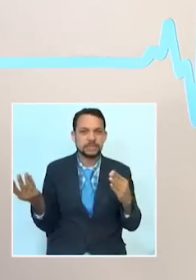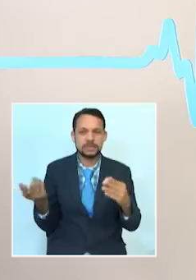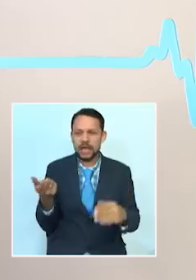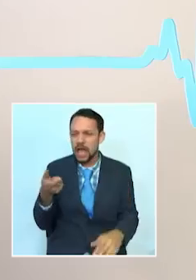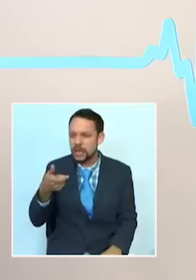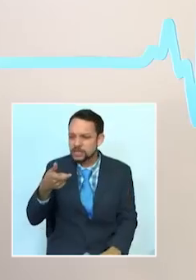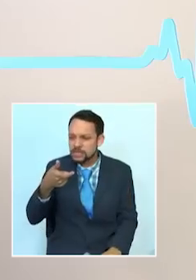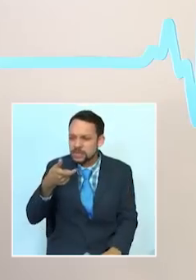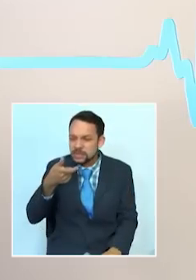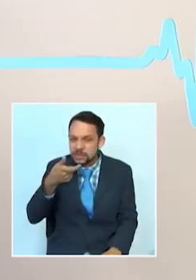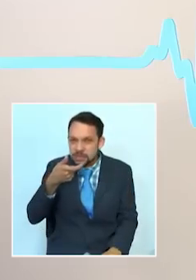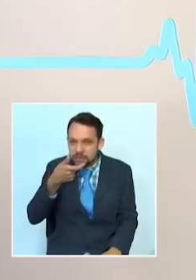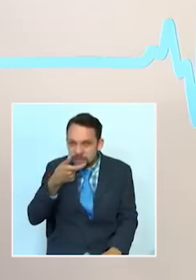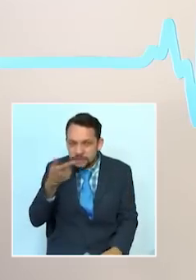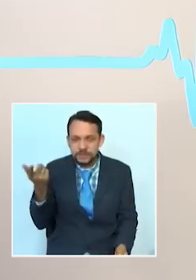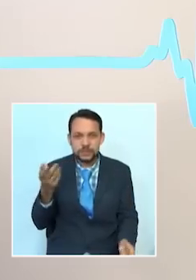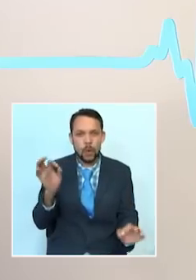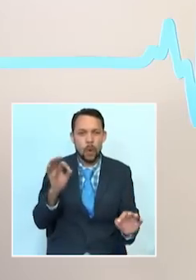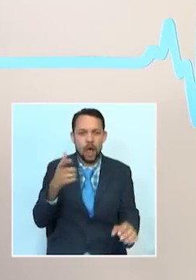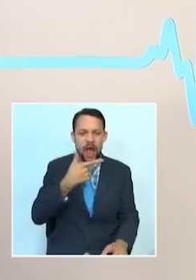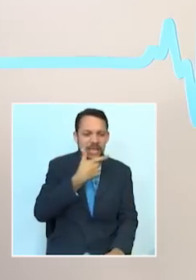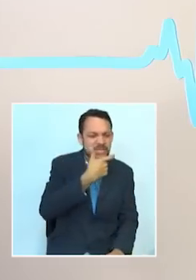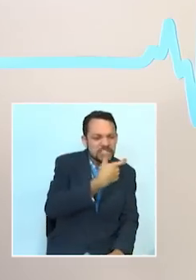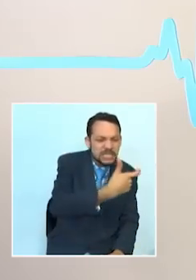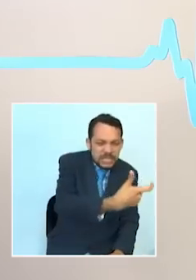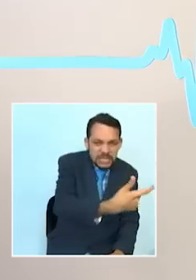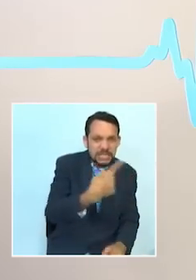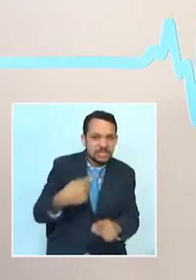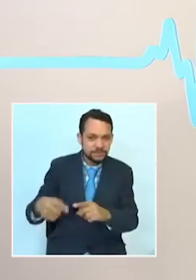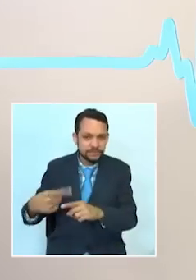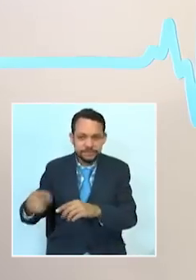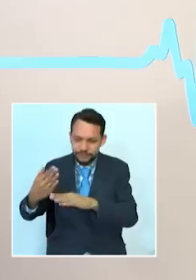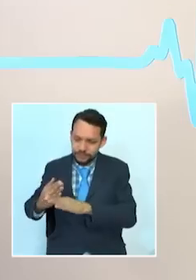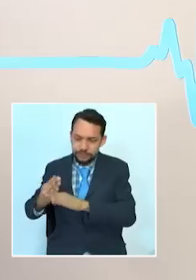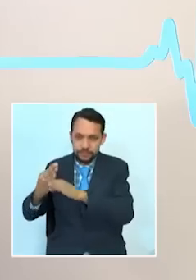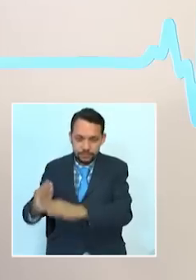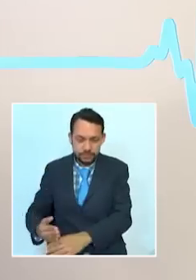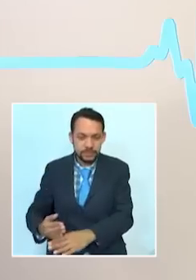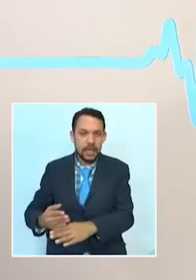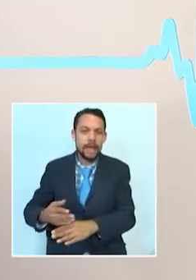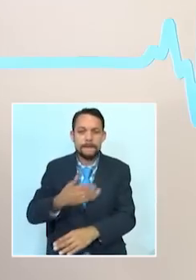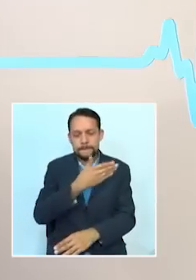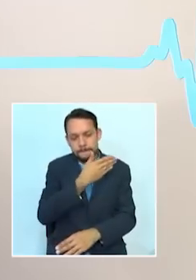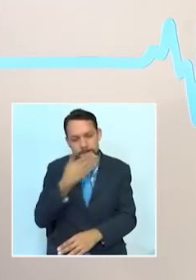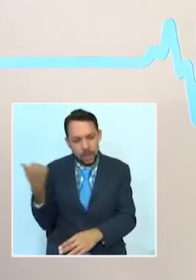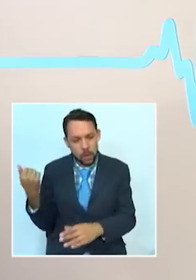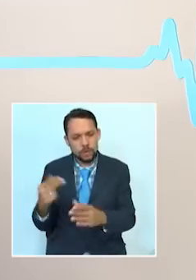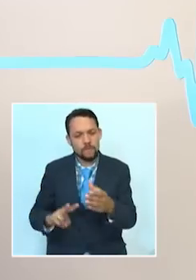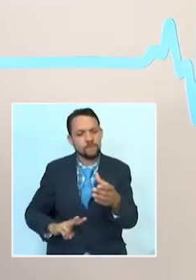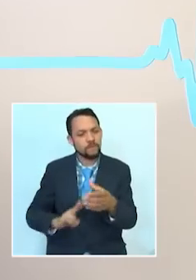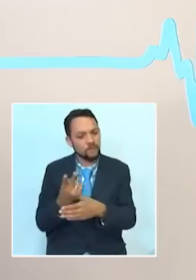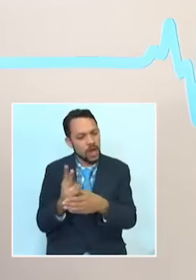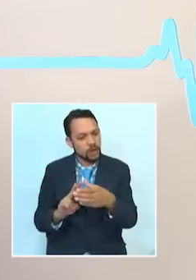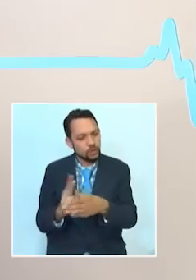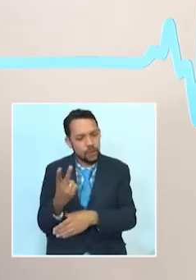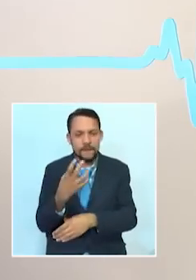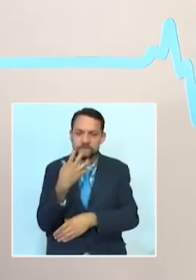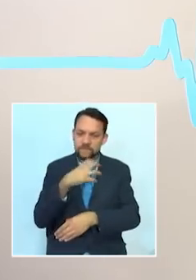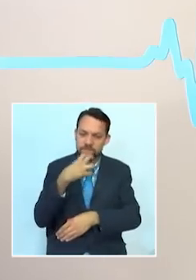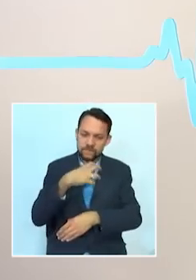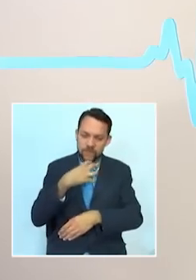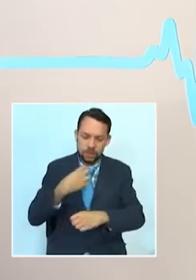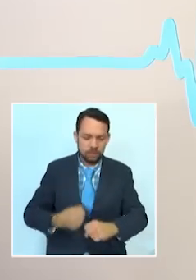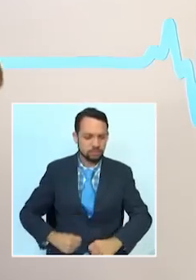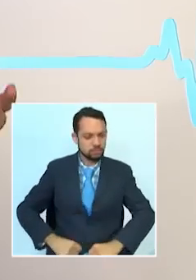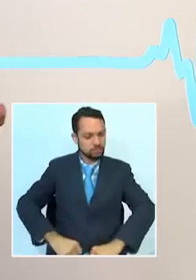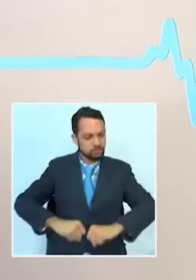a disminuir el proceso del aprendizaje ya hay estudios que demuestran Cómo eh todos esos procesos nos pueden llevar